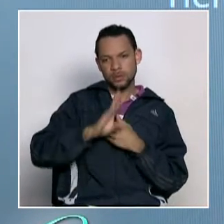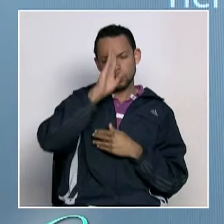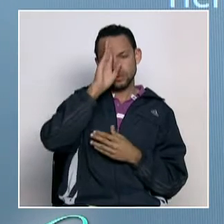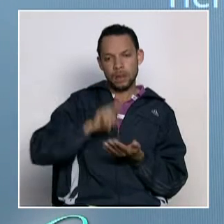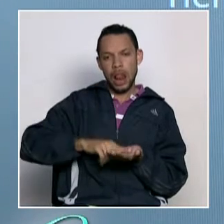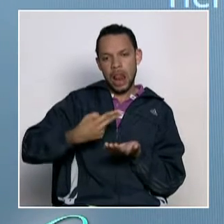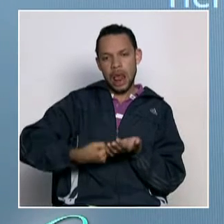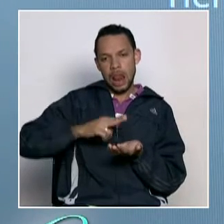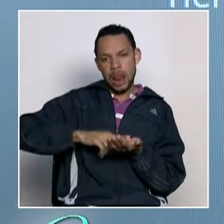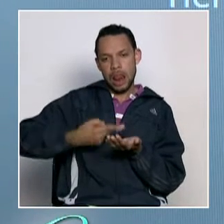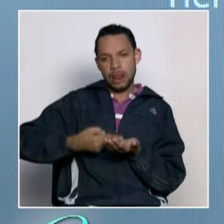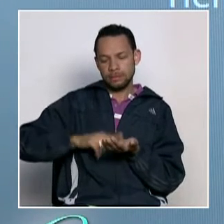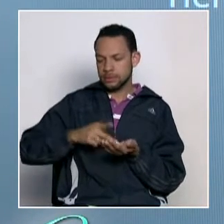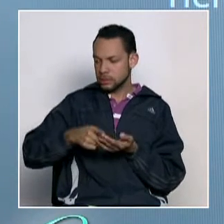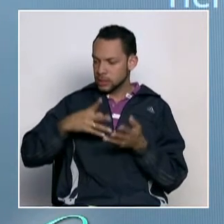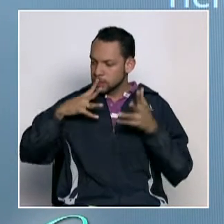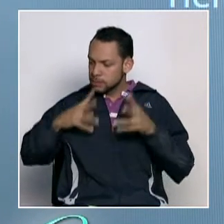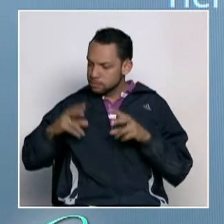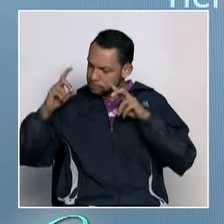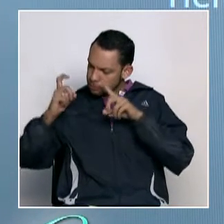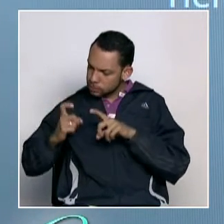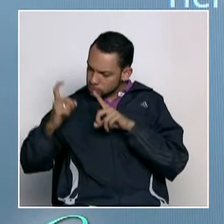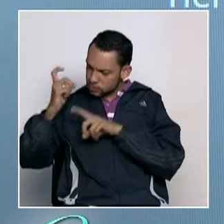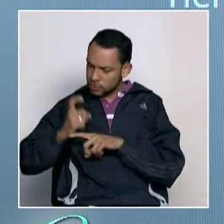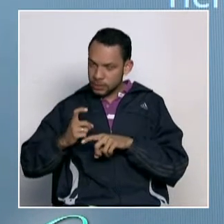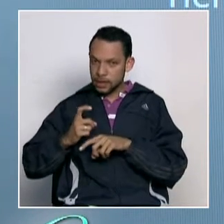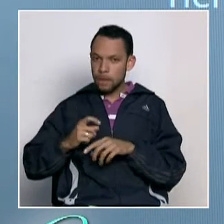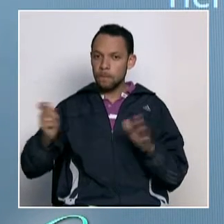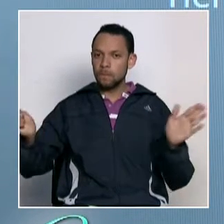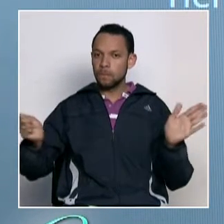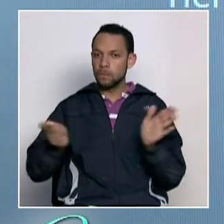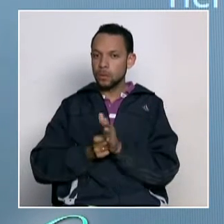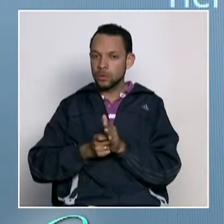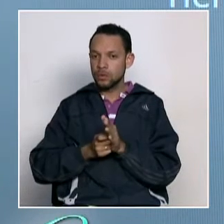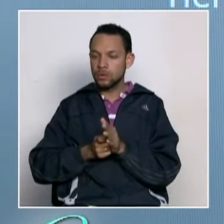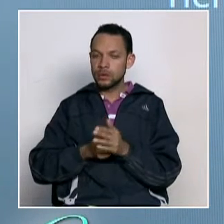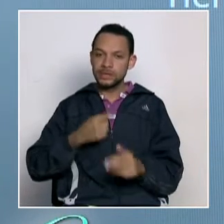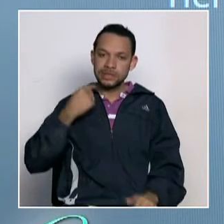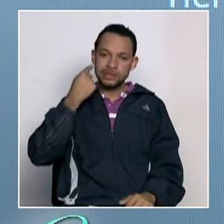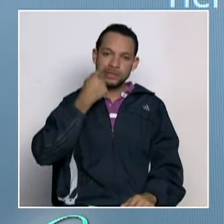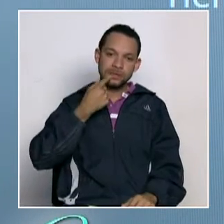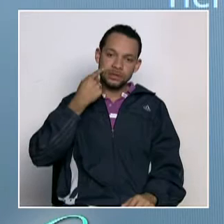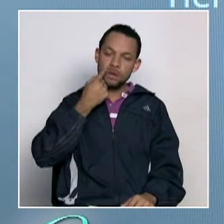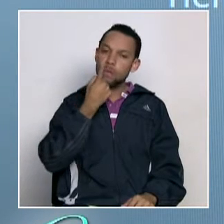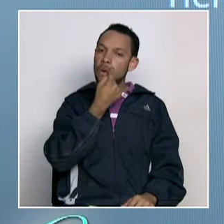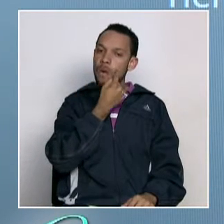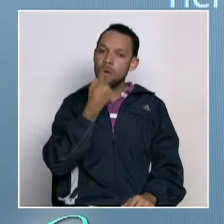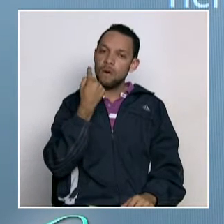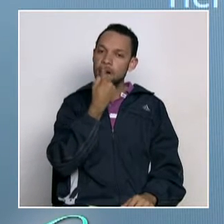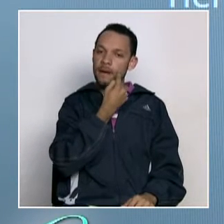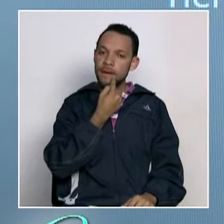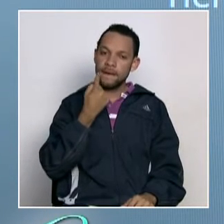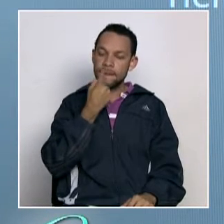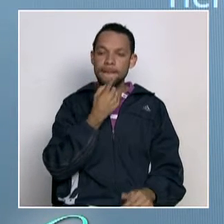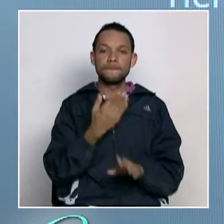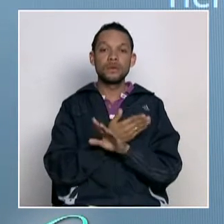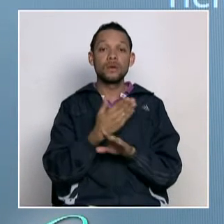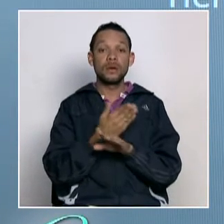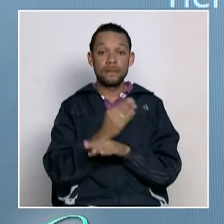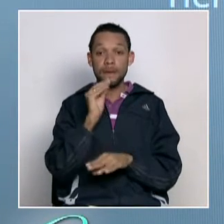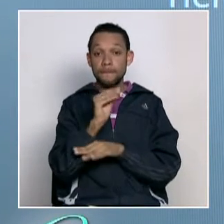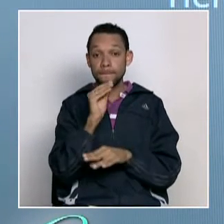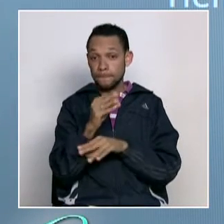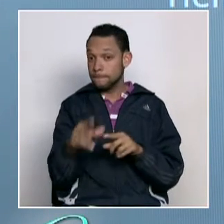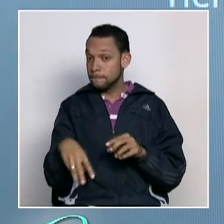mandan sus hemogramas y todo es normal en ese paciente, pero el paciente está convulsionando. Con un problema, quiero contar sobre